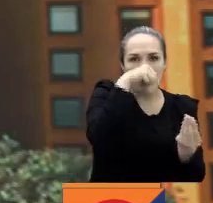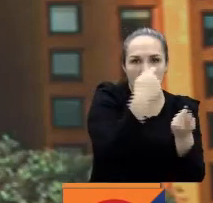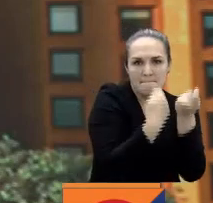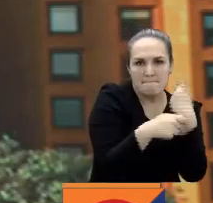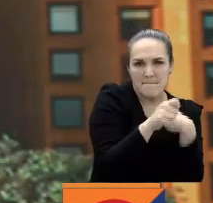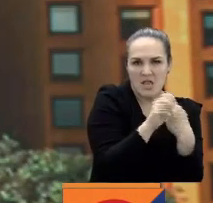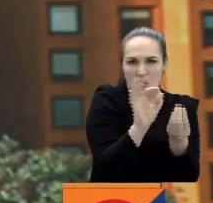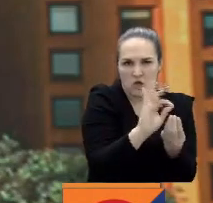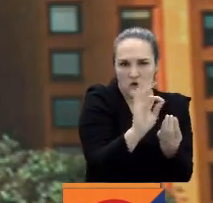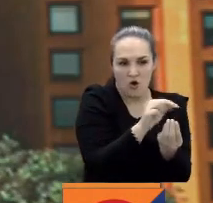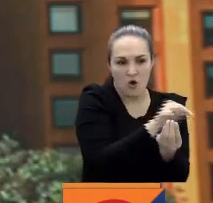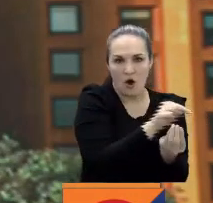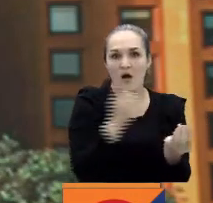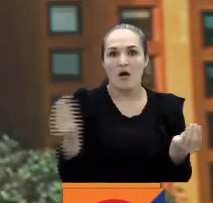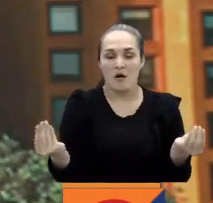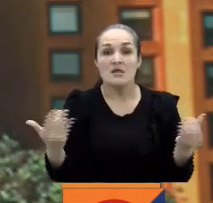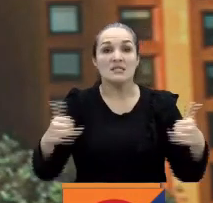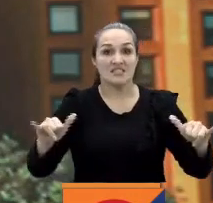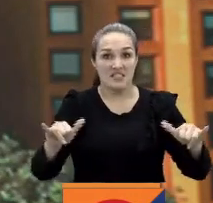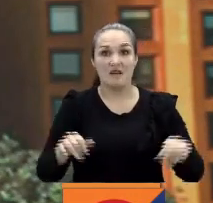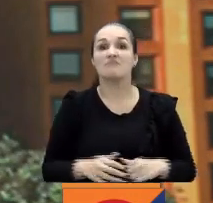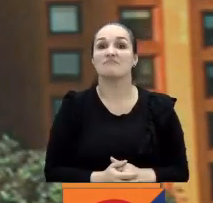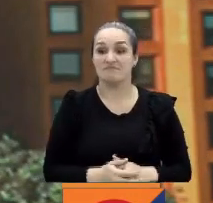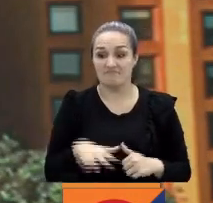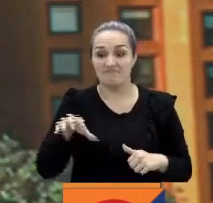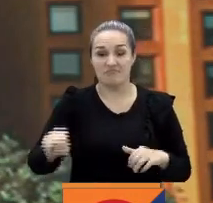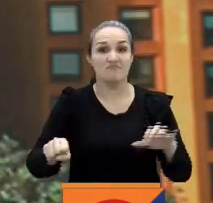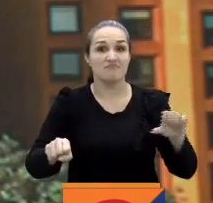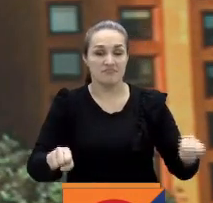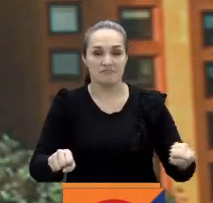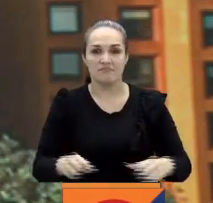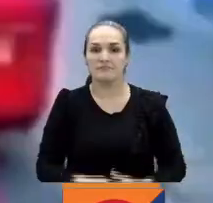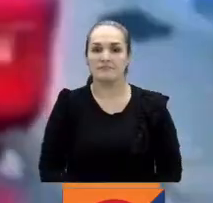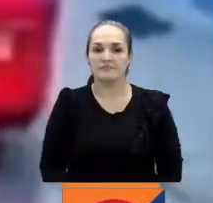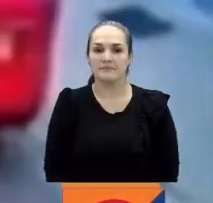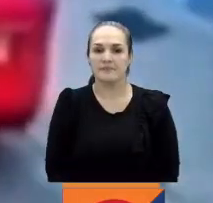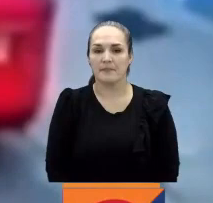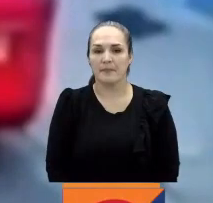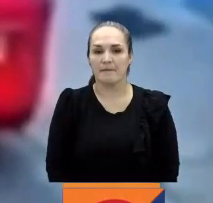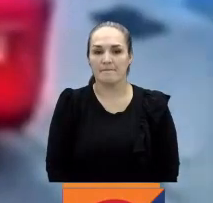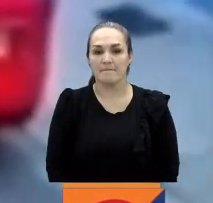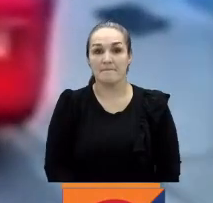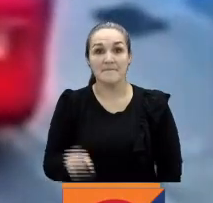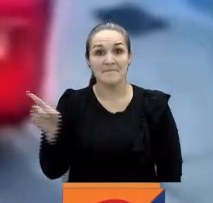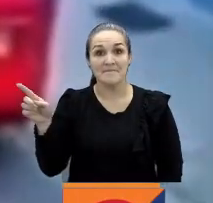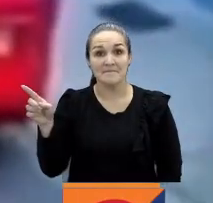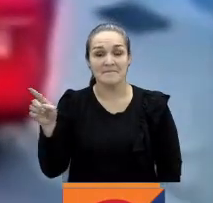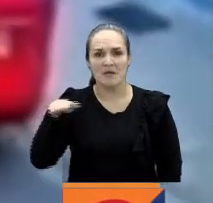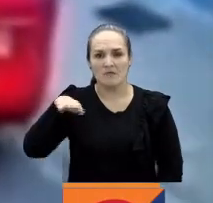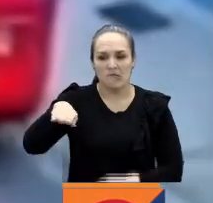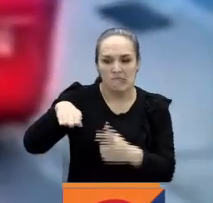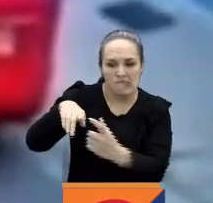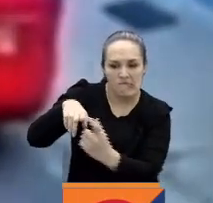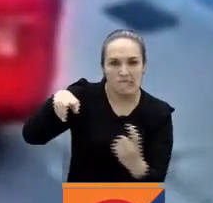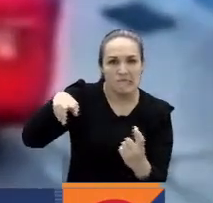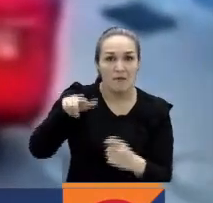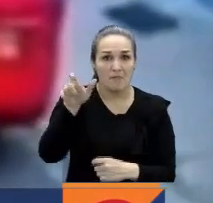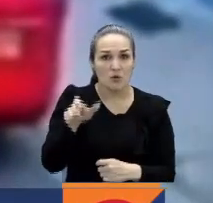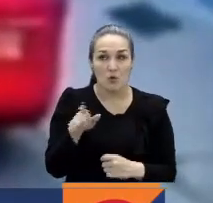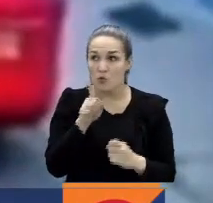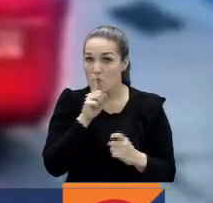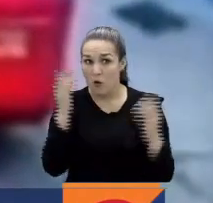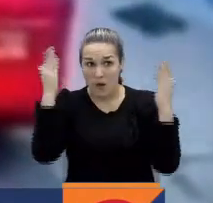el reporte de la banda Los Esquineros y también la banda de Plaza. Así operaban la banda Los Esquineros. Esperaban